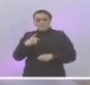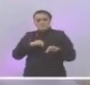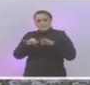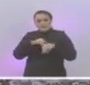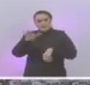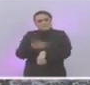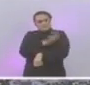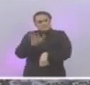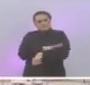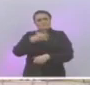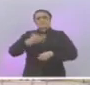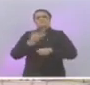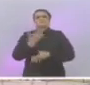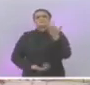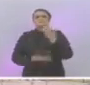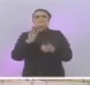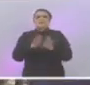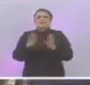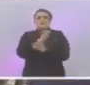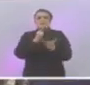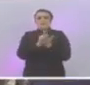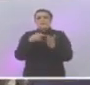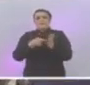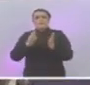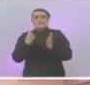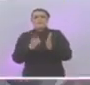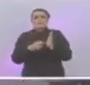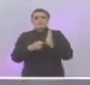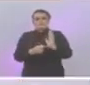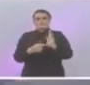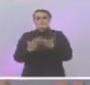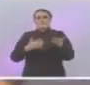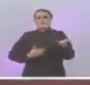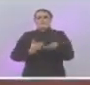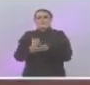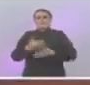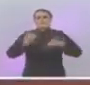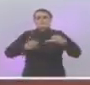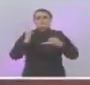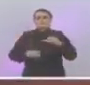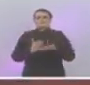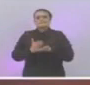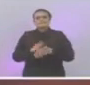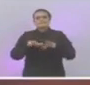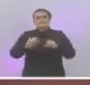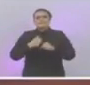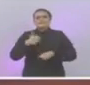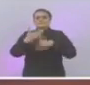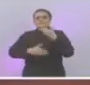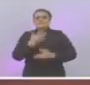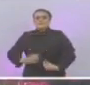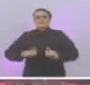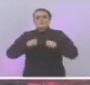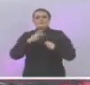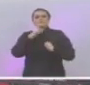empeño en la actualización de nuestro marco jurídico, en garantizar el acceso a la justicia, en la mejora de la calidad